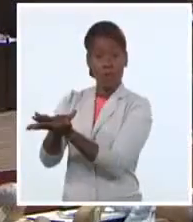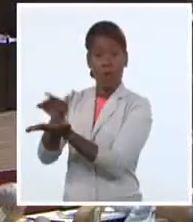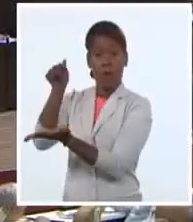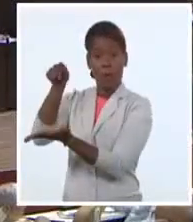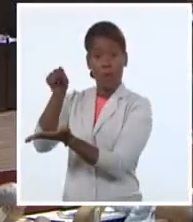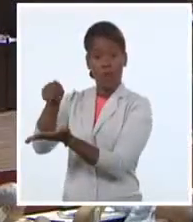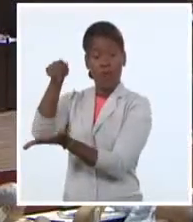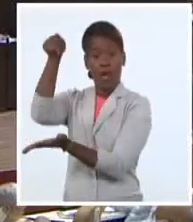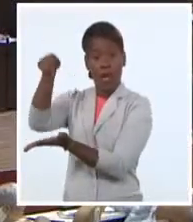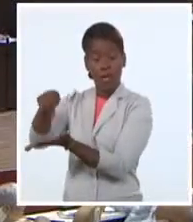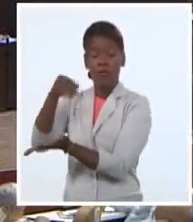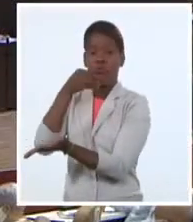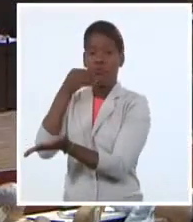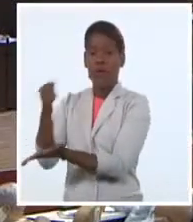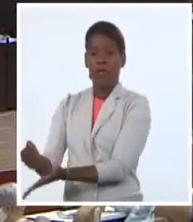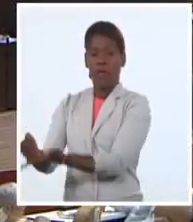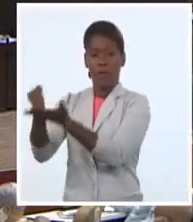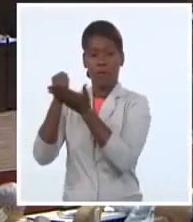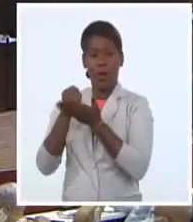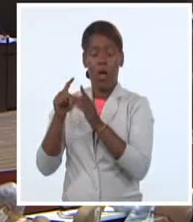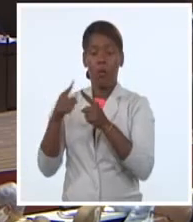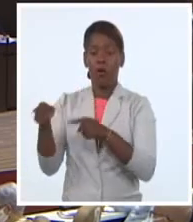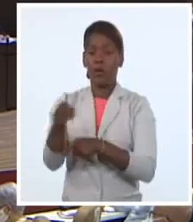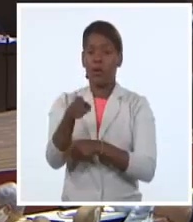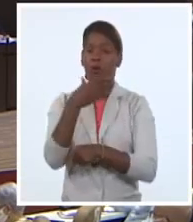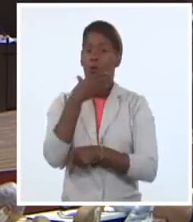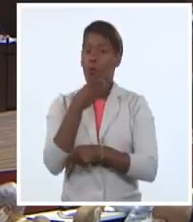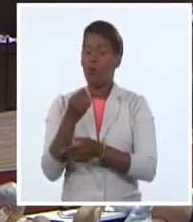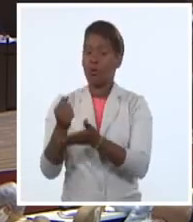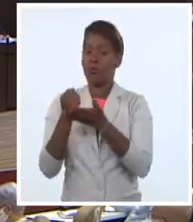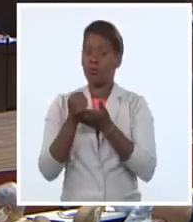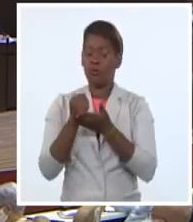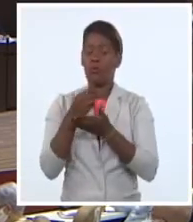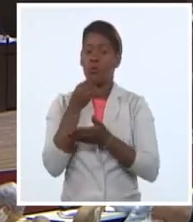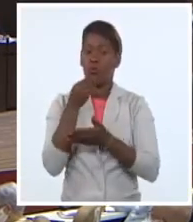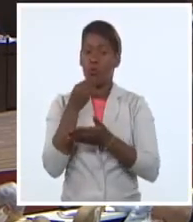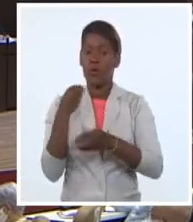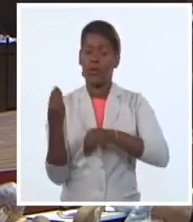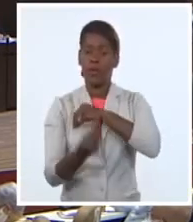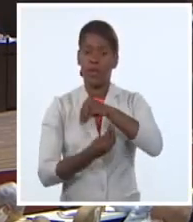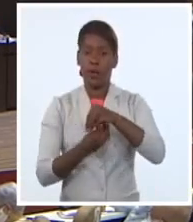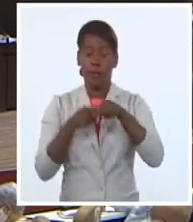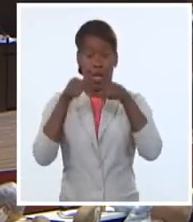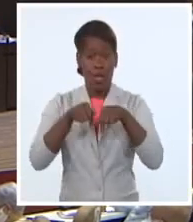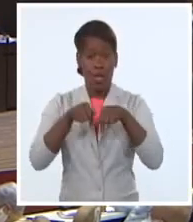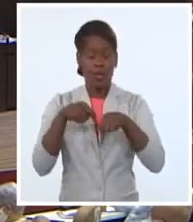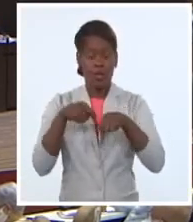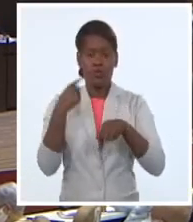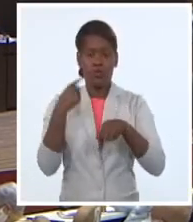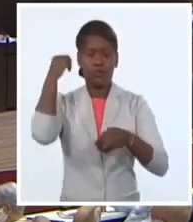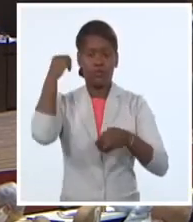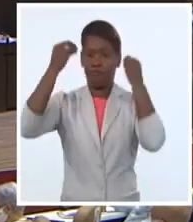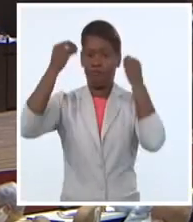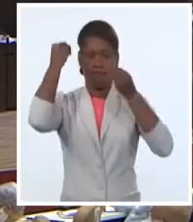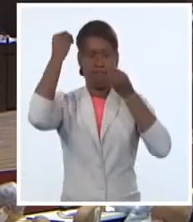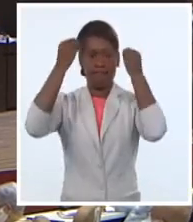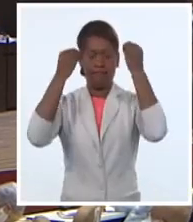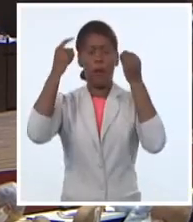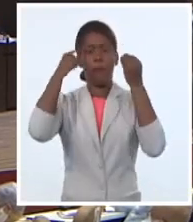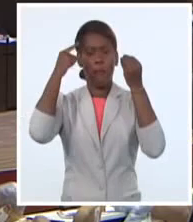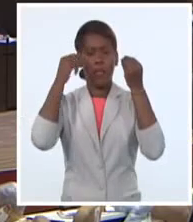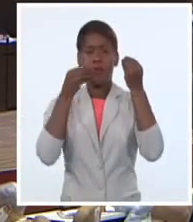todavía. No veo mejor escenario que este para reflexionar sobre lo que esperamos de nuestro poder